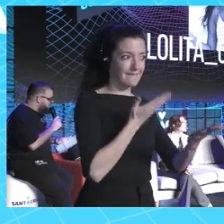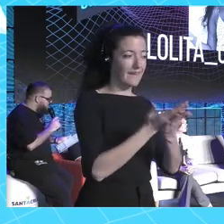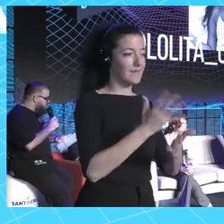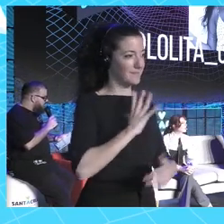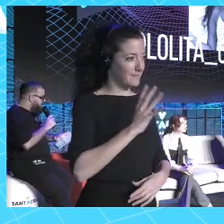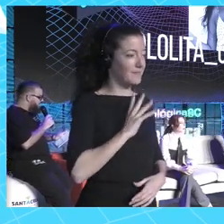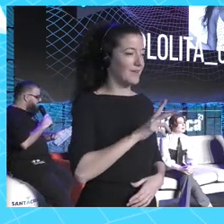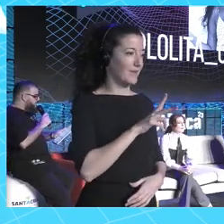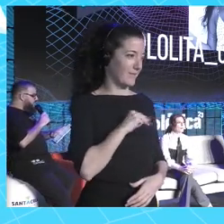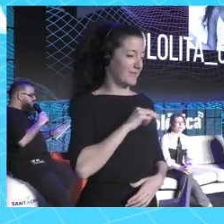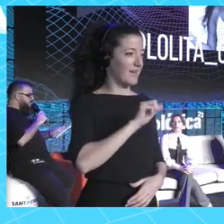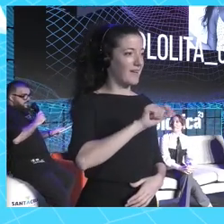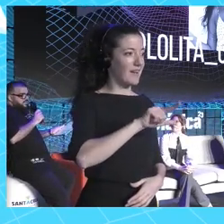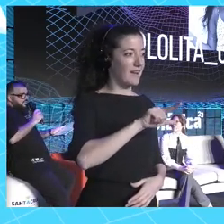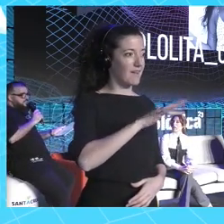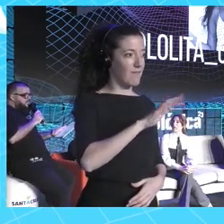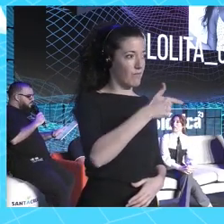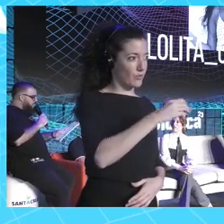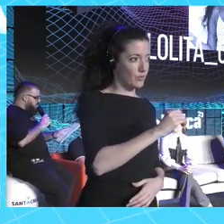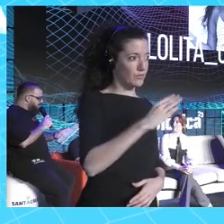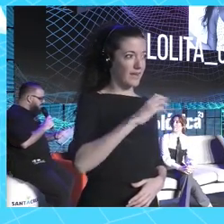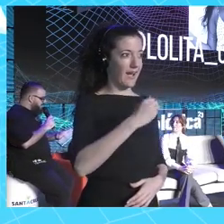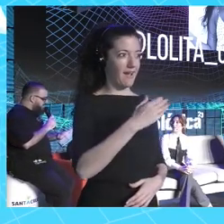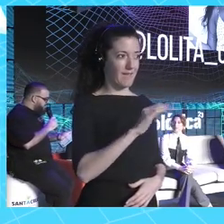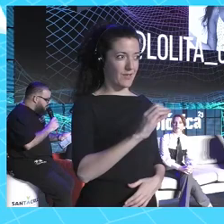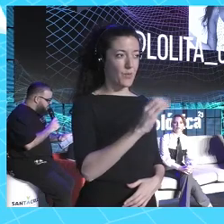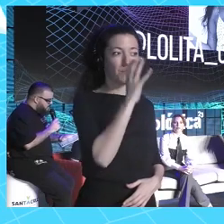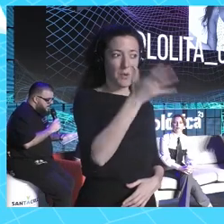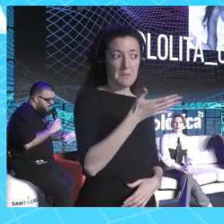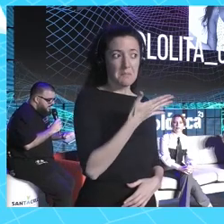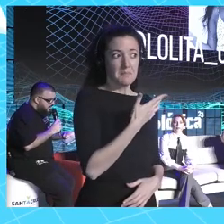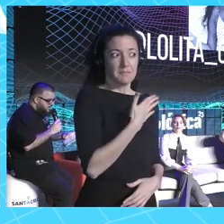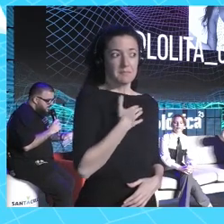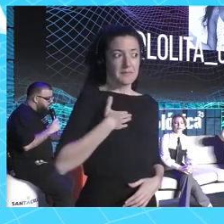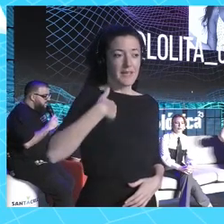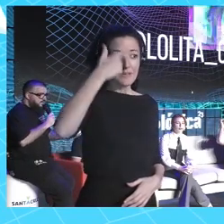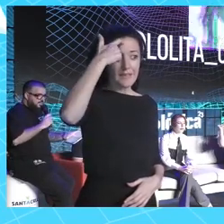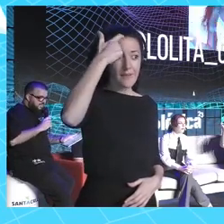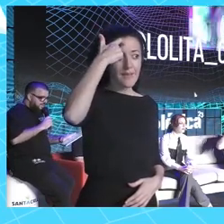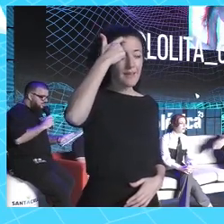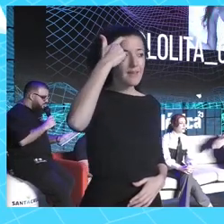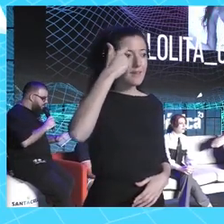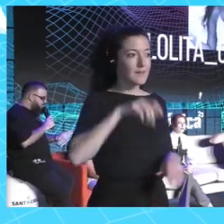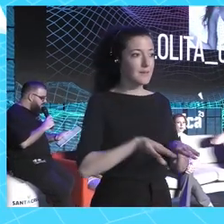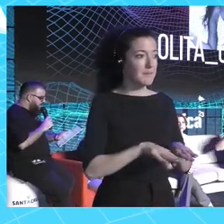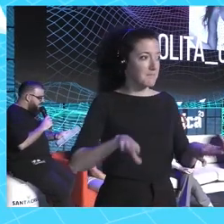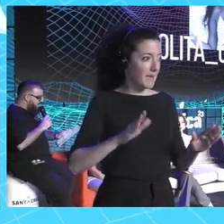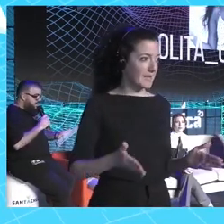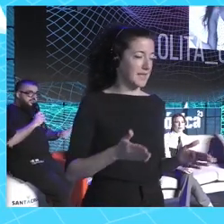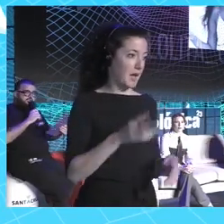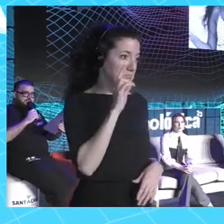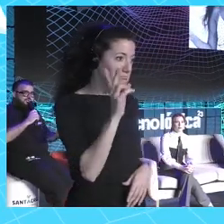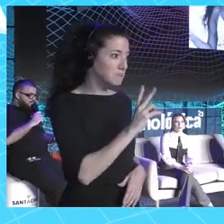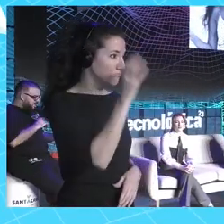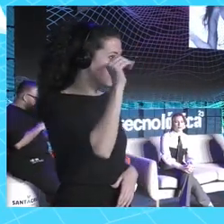Cabello porque la verdad que me gusta quería saber un poco pues que le ha parecido esta mesa por supuesto y